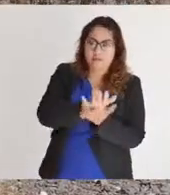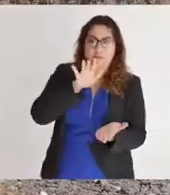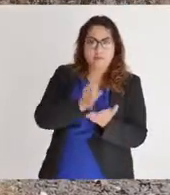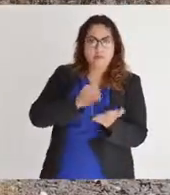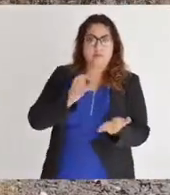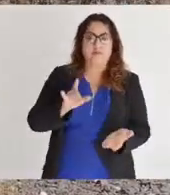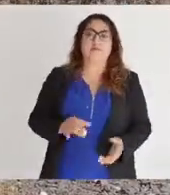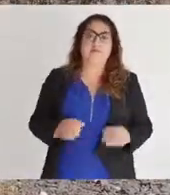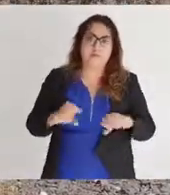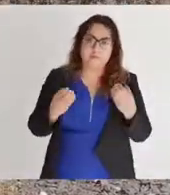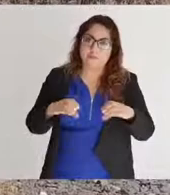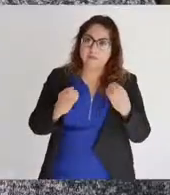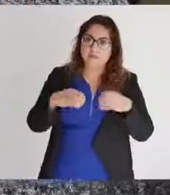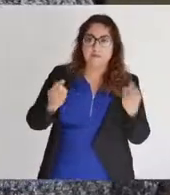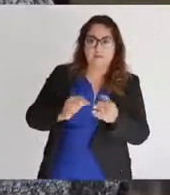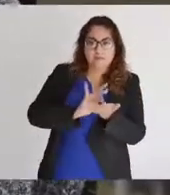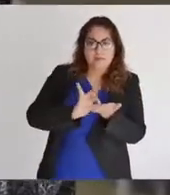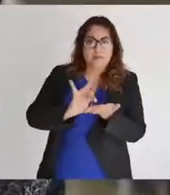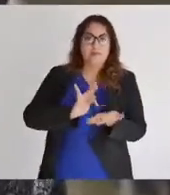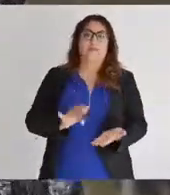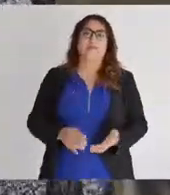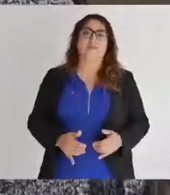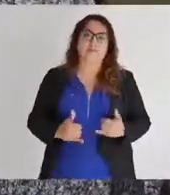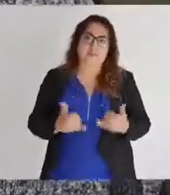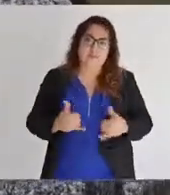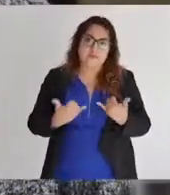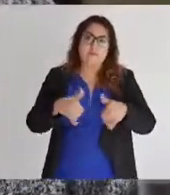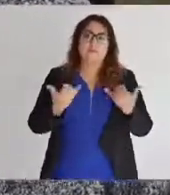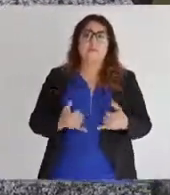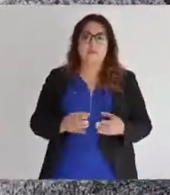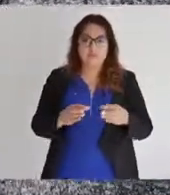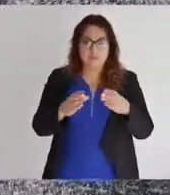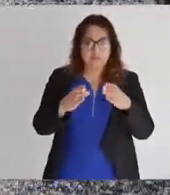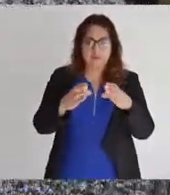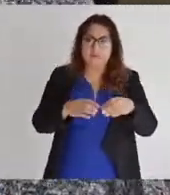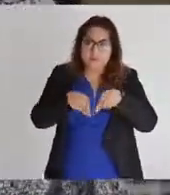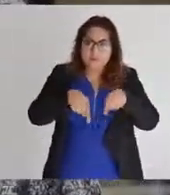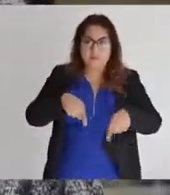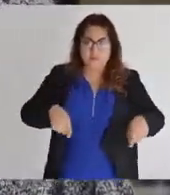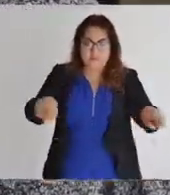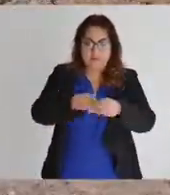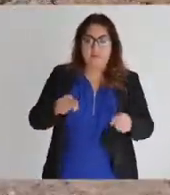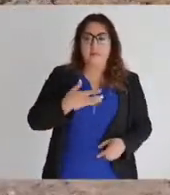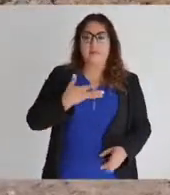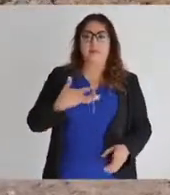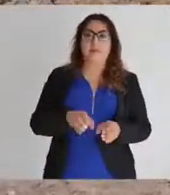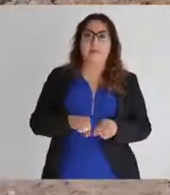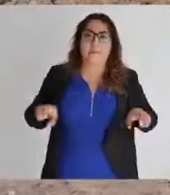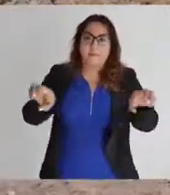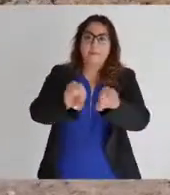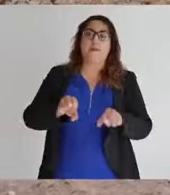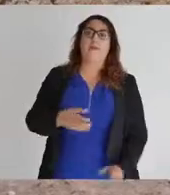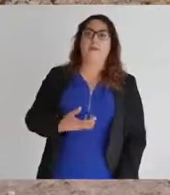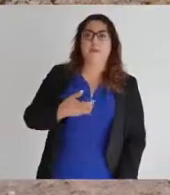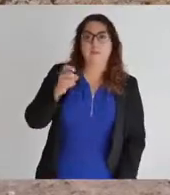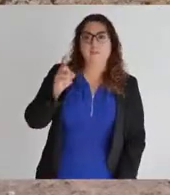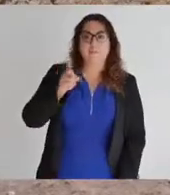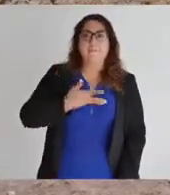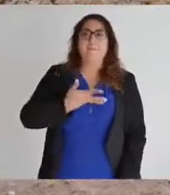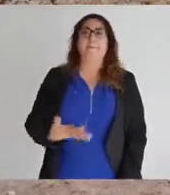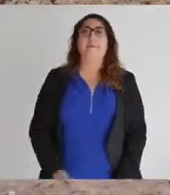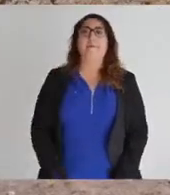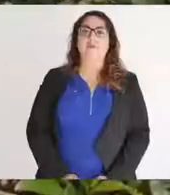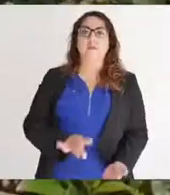Tener agua en la comunidad, tener una cancha, balones, juguetes, tablets y computadoras